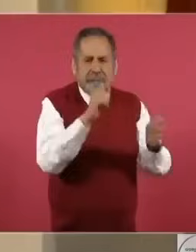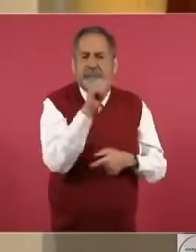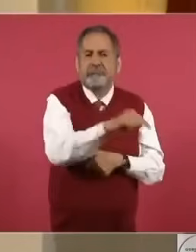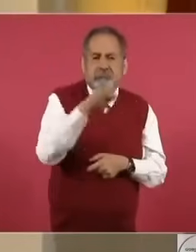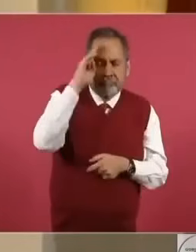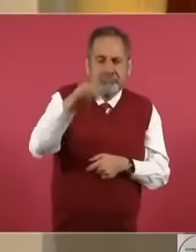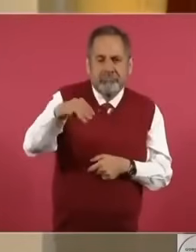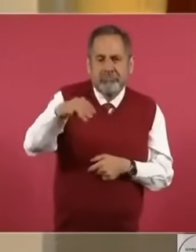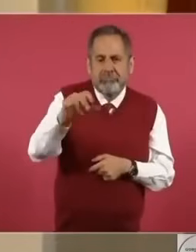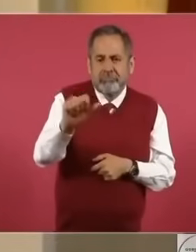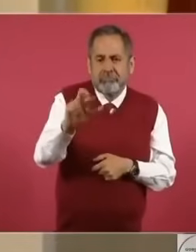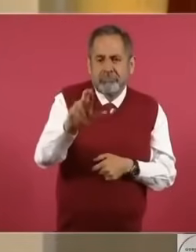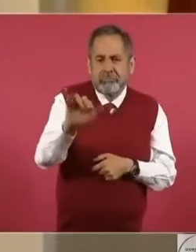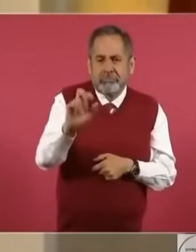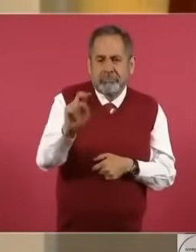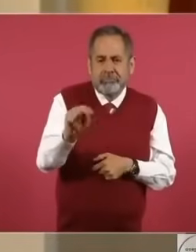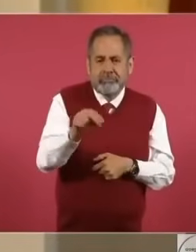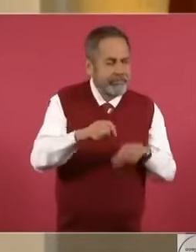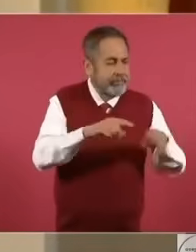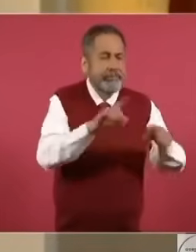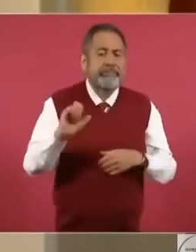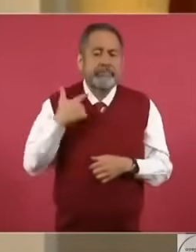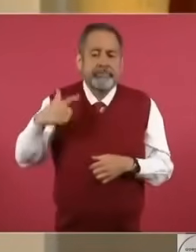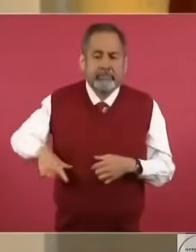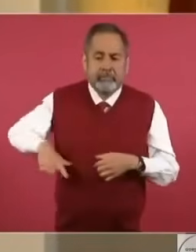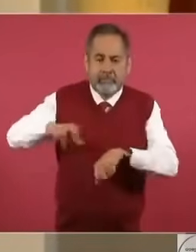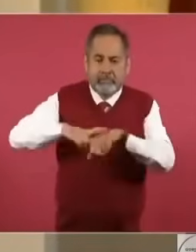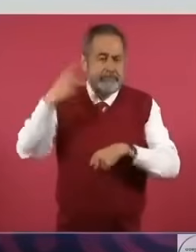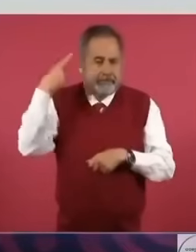al señor Marín, que fue gobernador de Puebla.